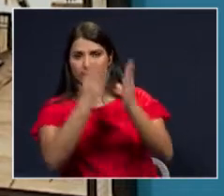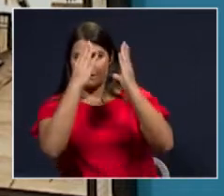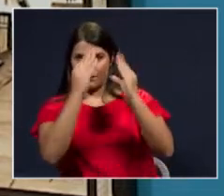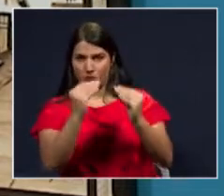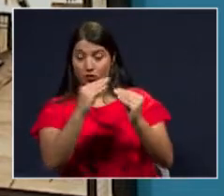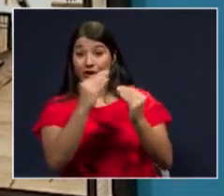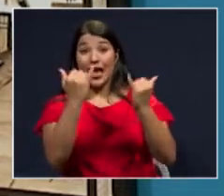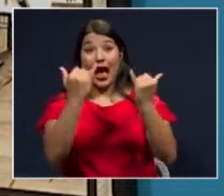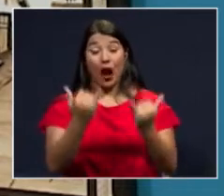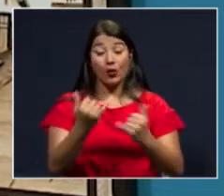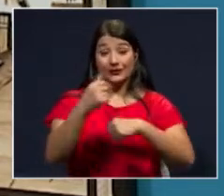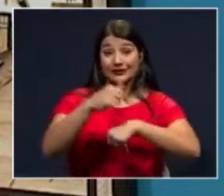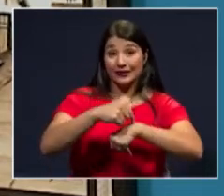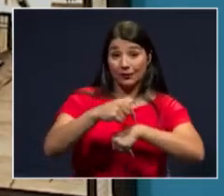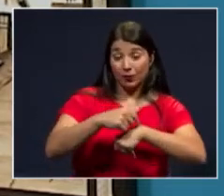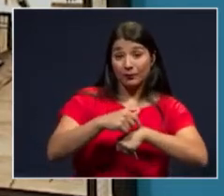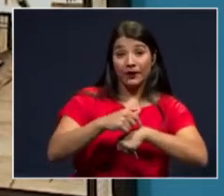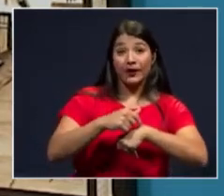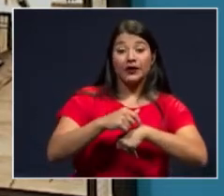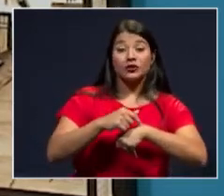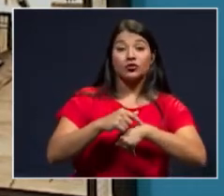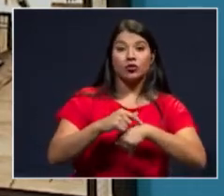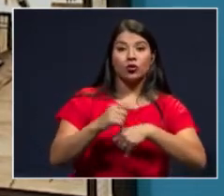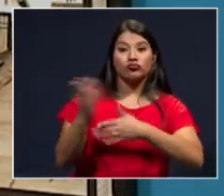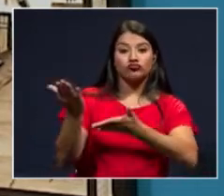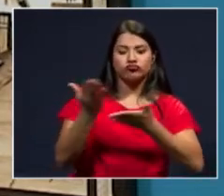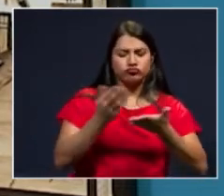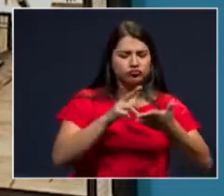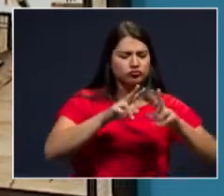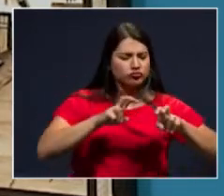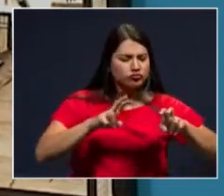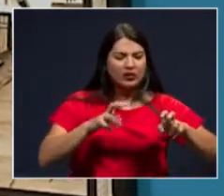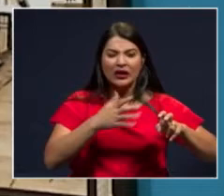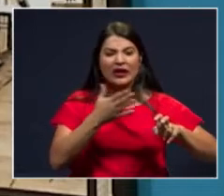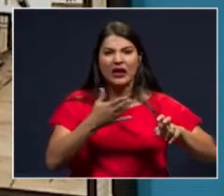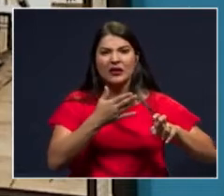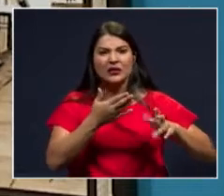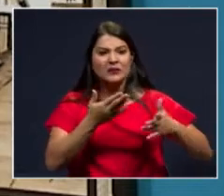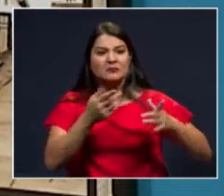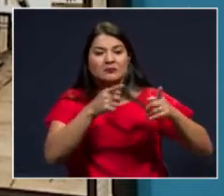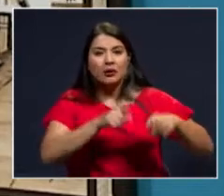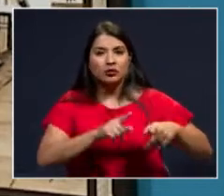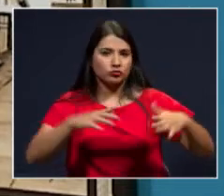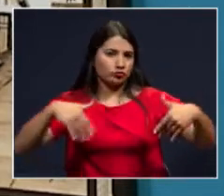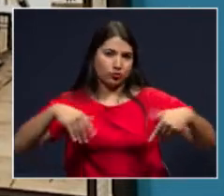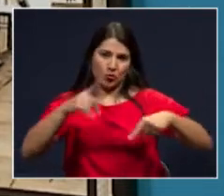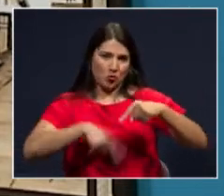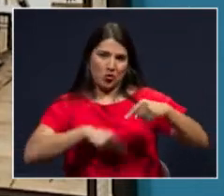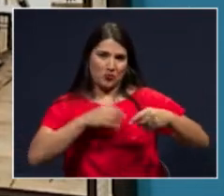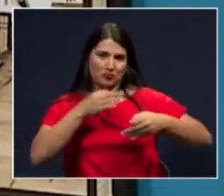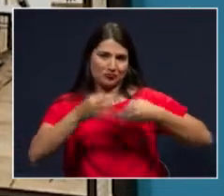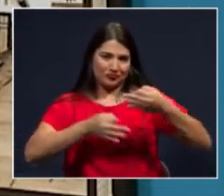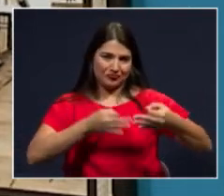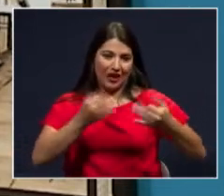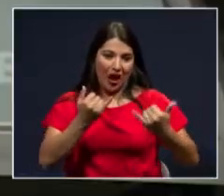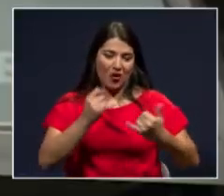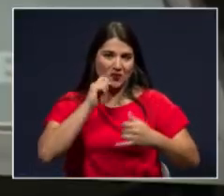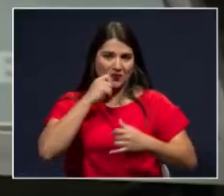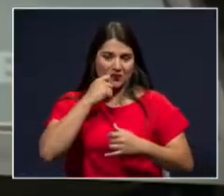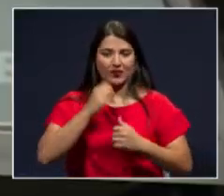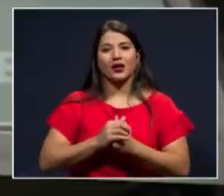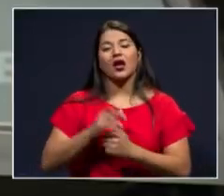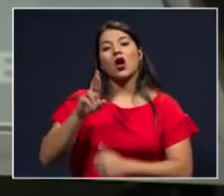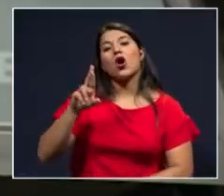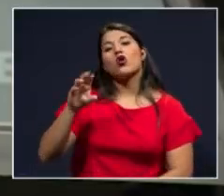momento respecto de esos resultados no se puede brindar detalles, siendo que está cubierto por un velo de confidencialidad.